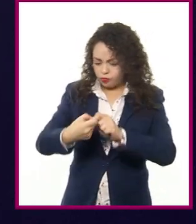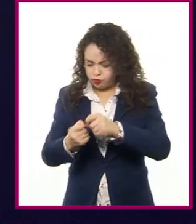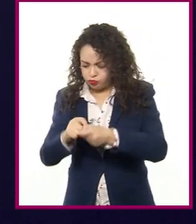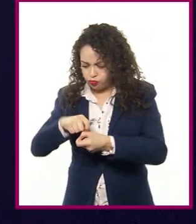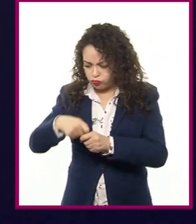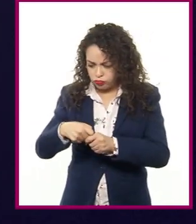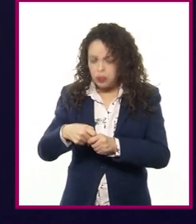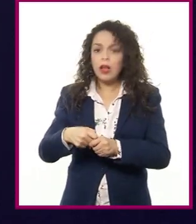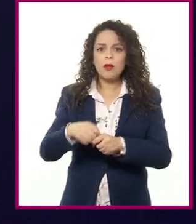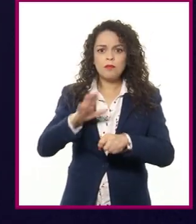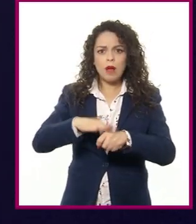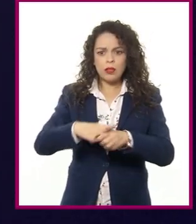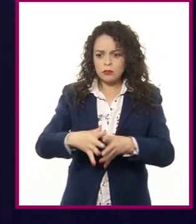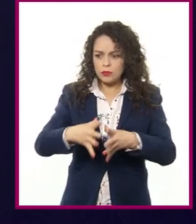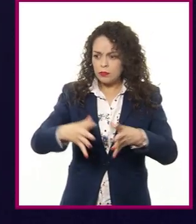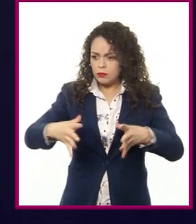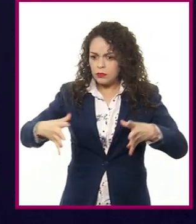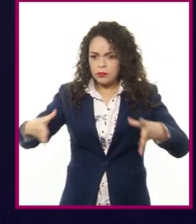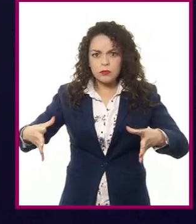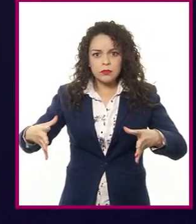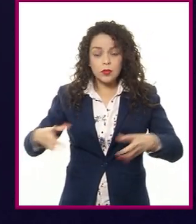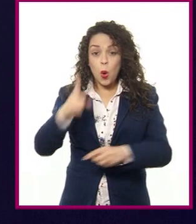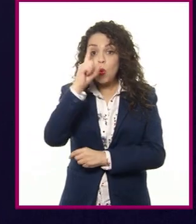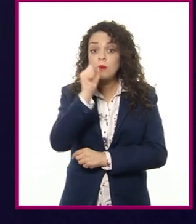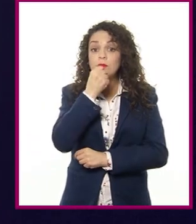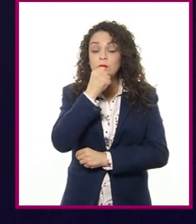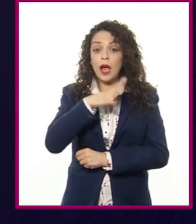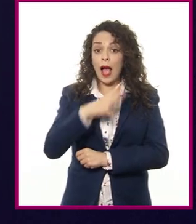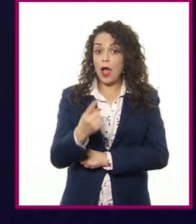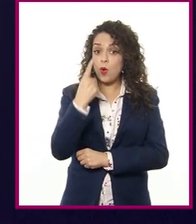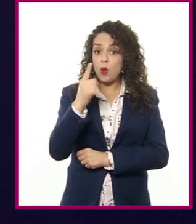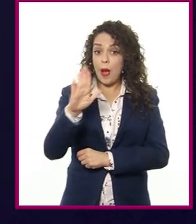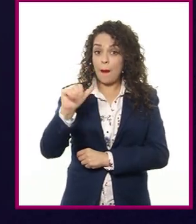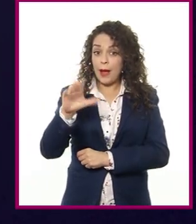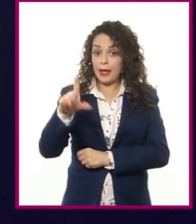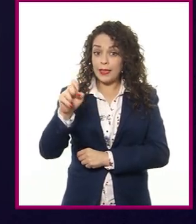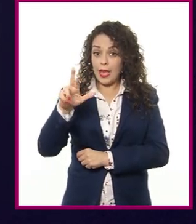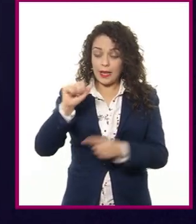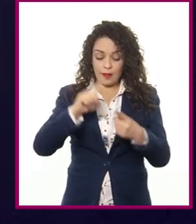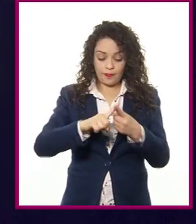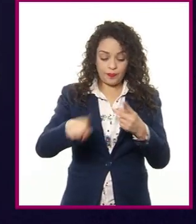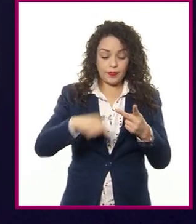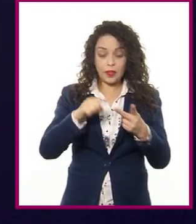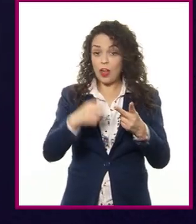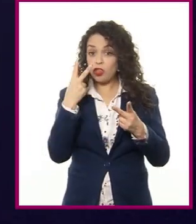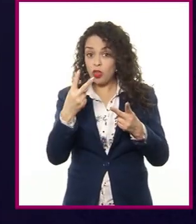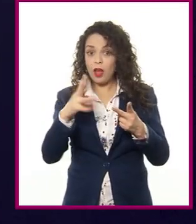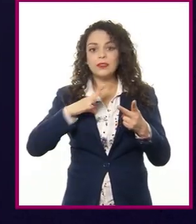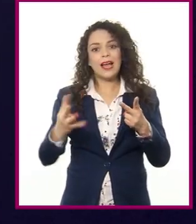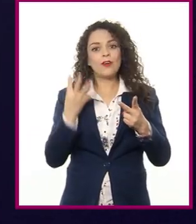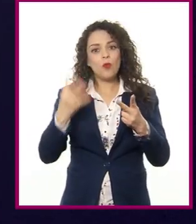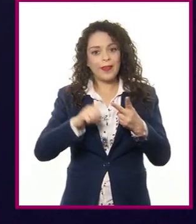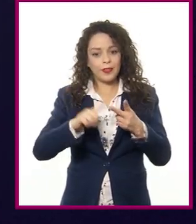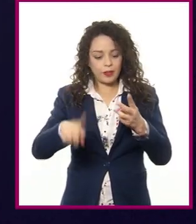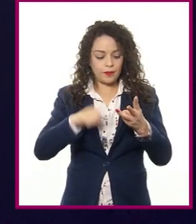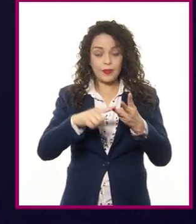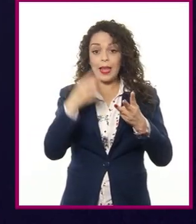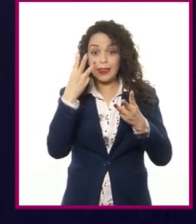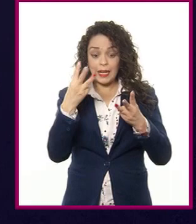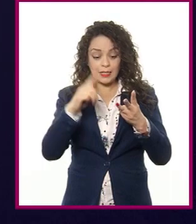ritmo por segundo. En un segundo hay una bacteria. En 2, 4 bacterias. En 3,